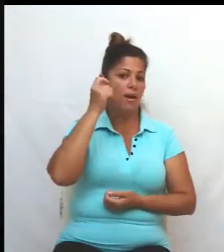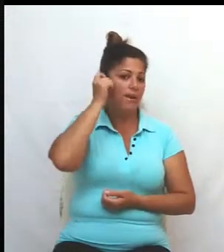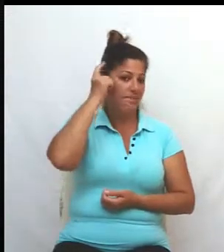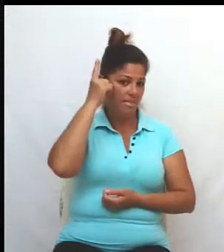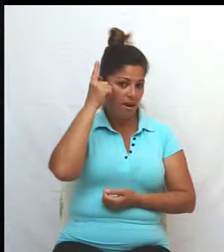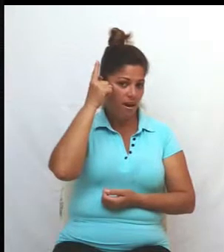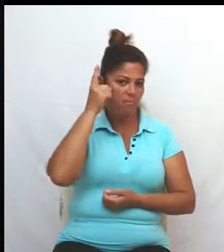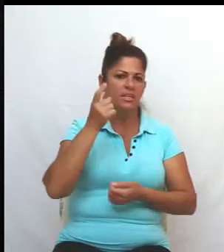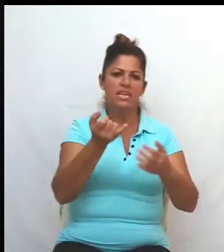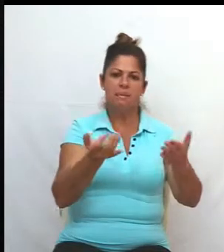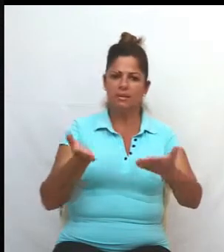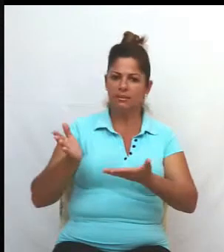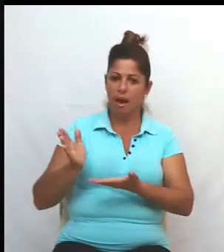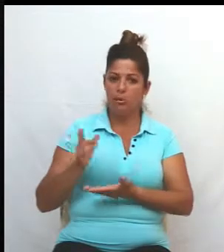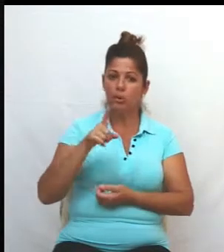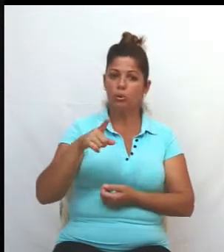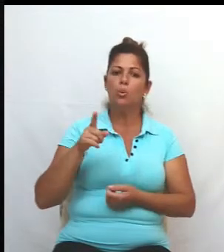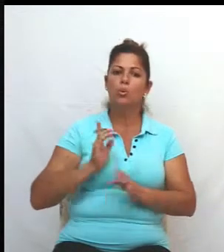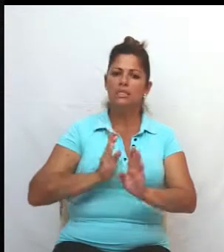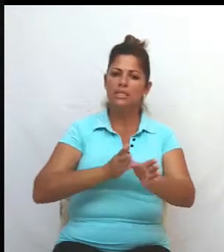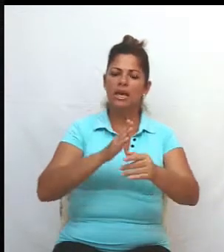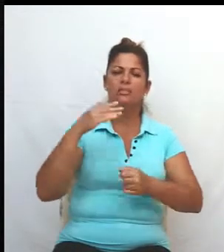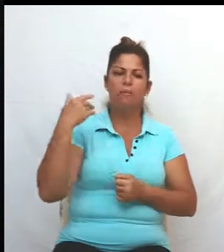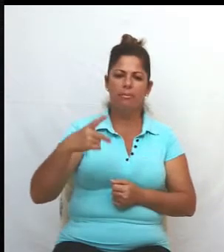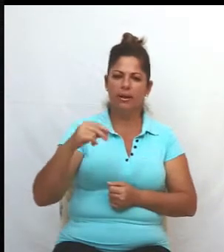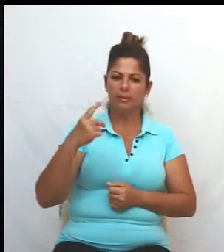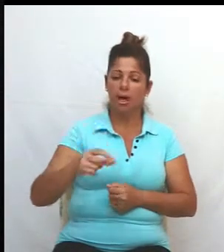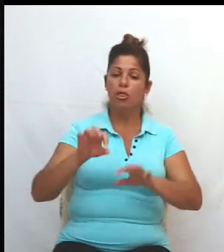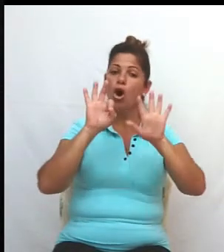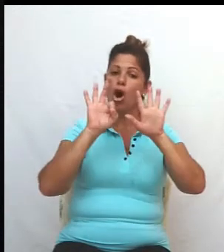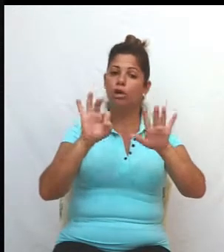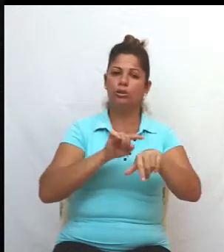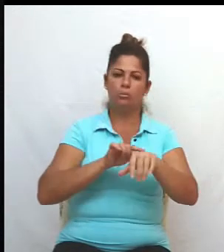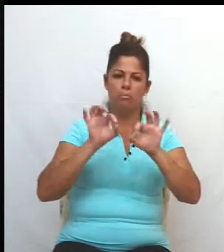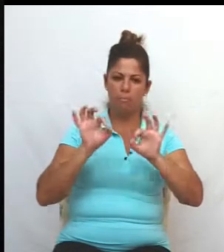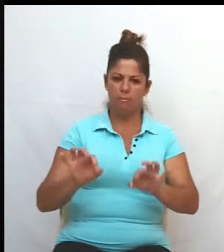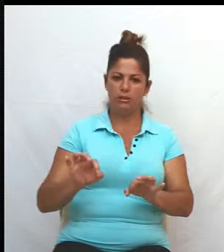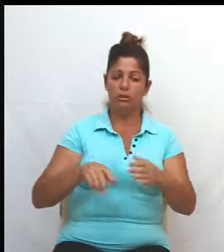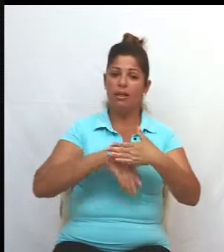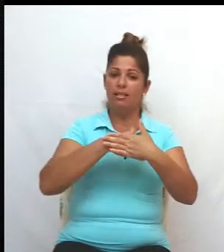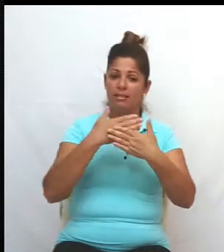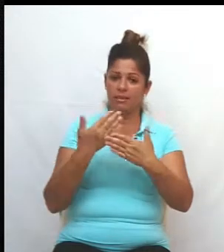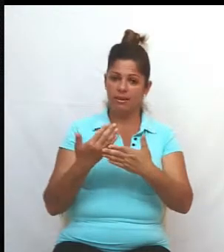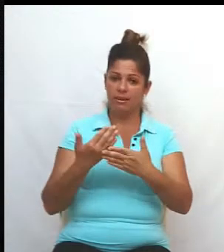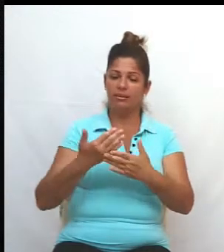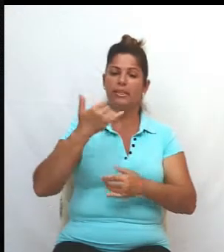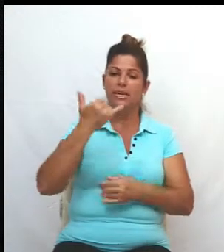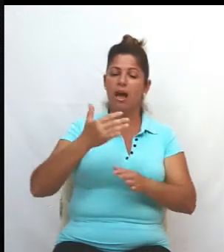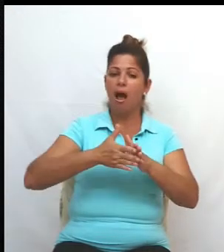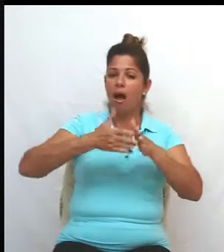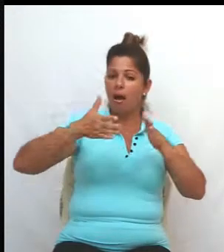sugerencia te invitamos a que sigas practicando los ocho momentos del día